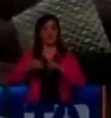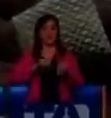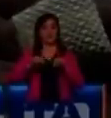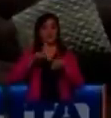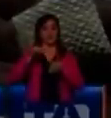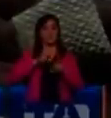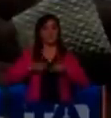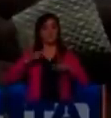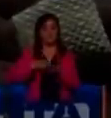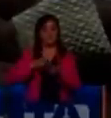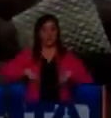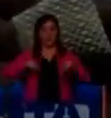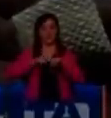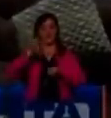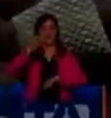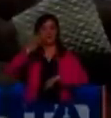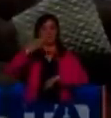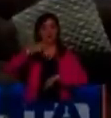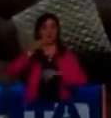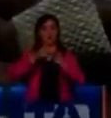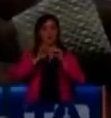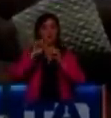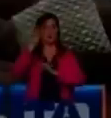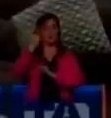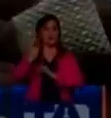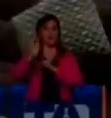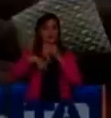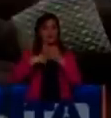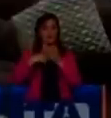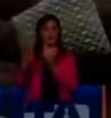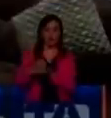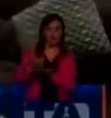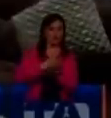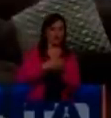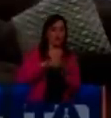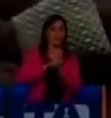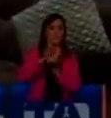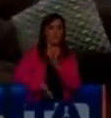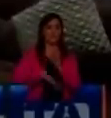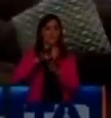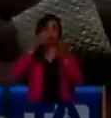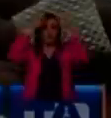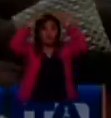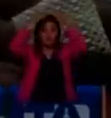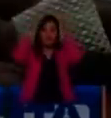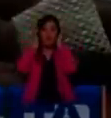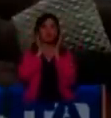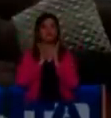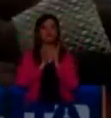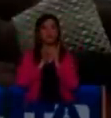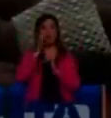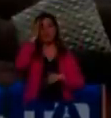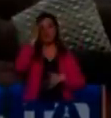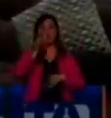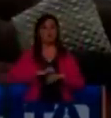17, para recoger fondos y poder entregar la mayor cantidad posible de peluquitas a los niños que tienen cáncer de Solca